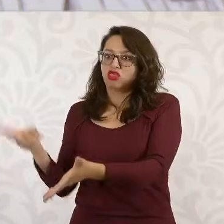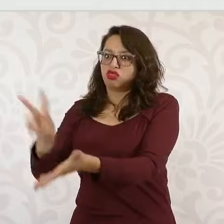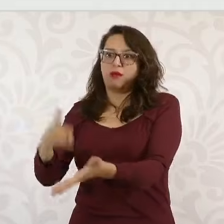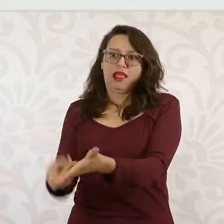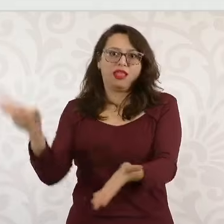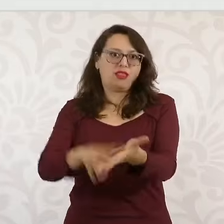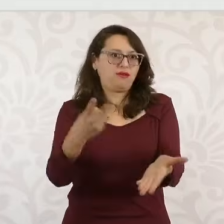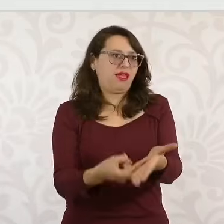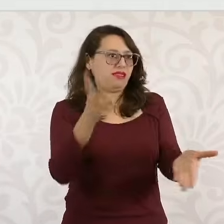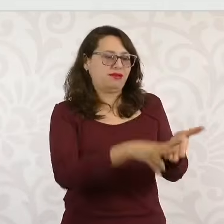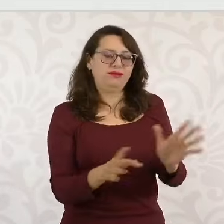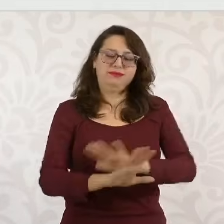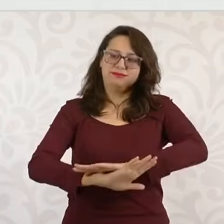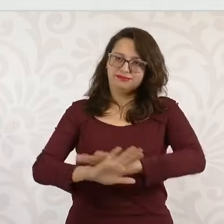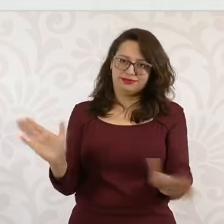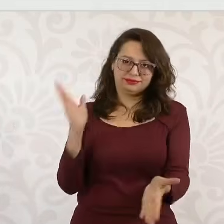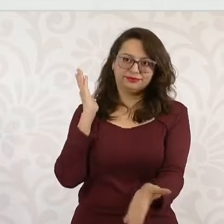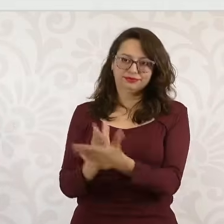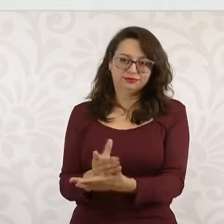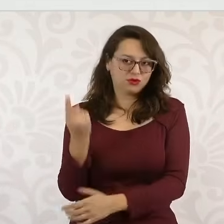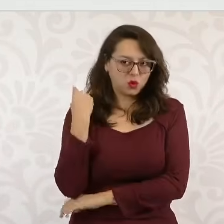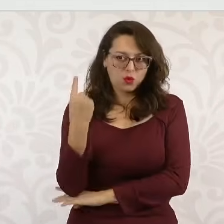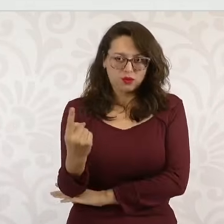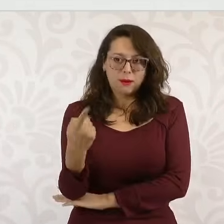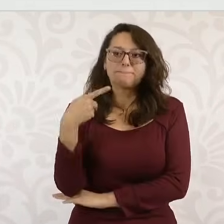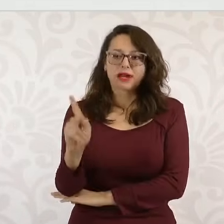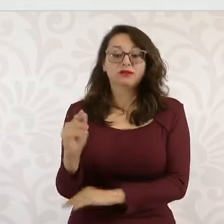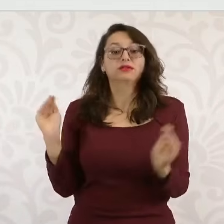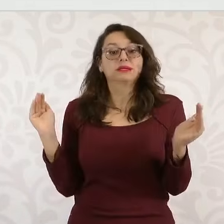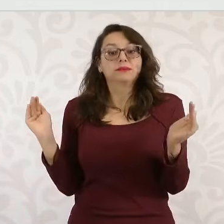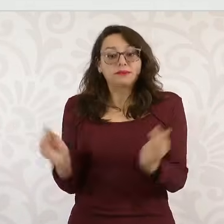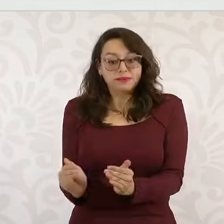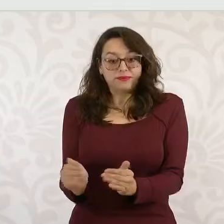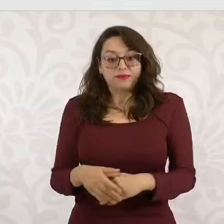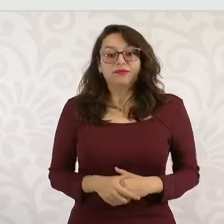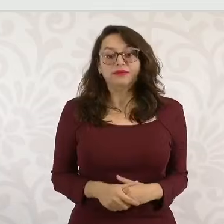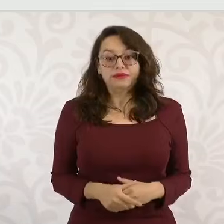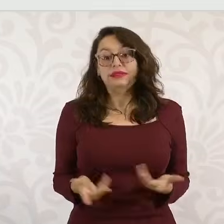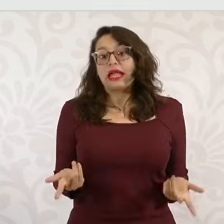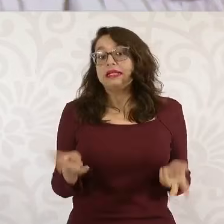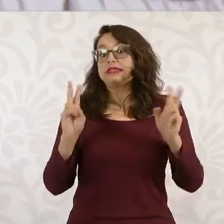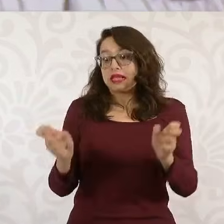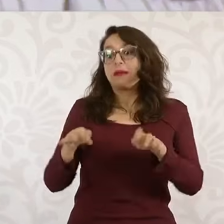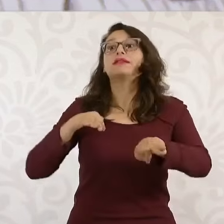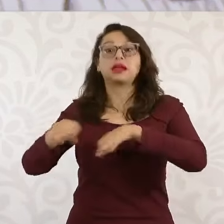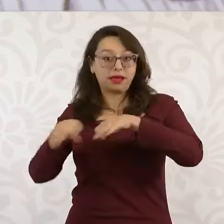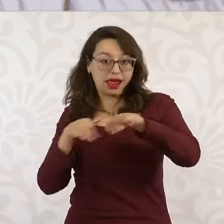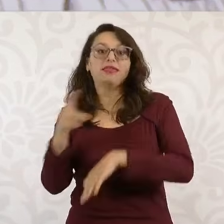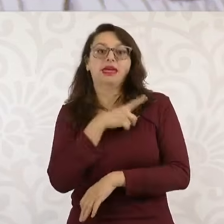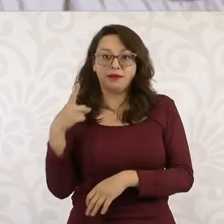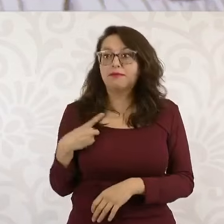que en muchos casos puedan ser los que se dediquen pues a esto que estamos aumentando, que es la democracia